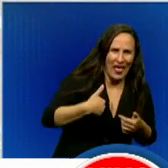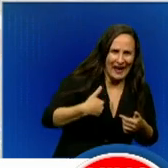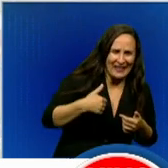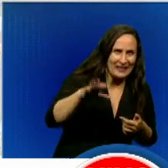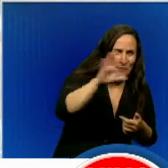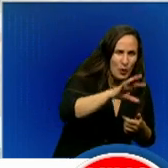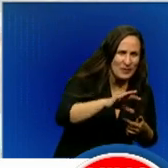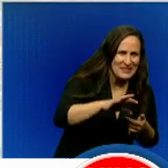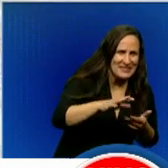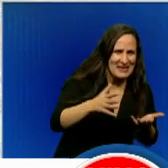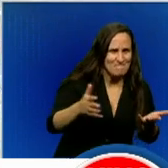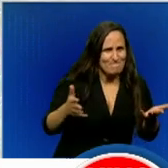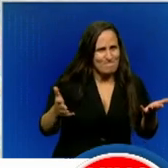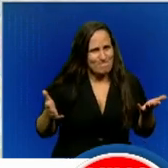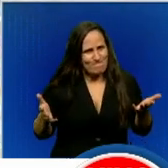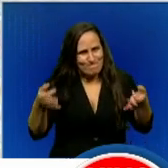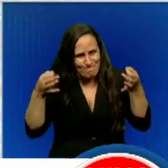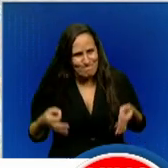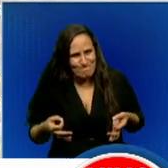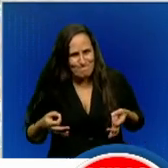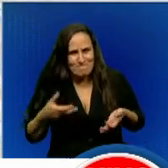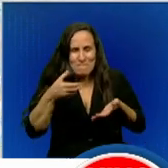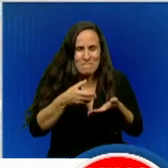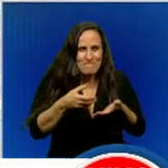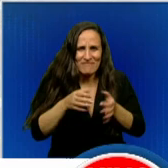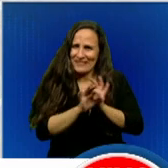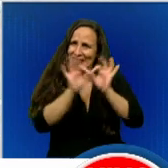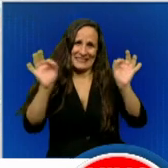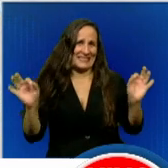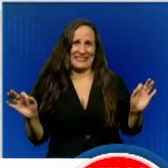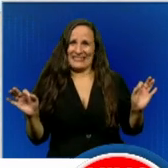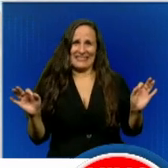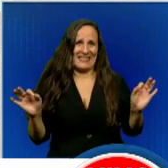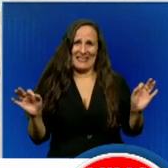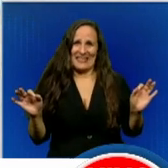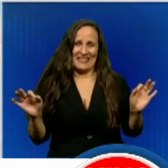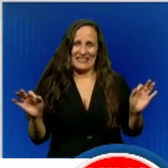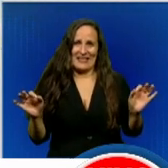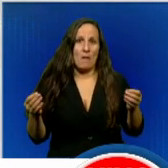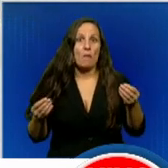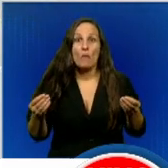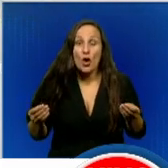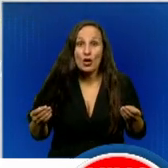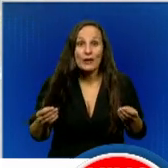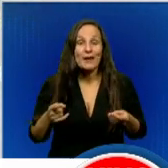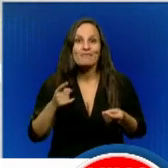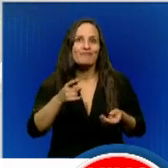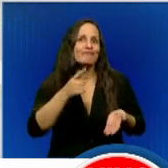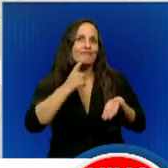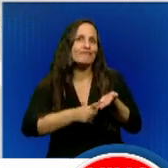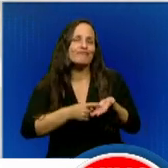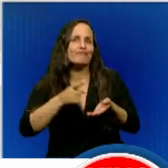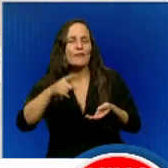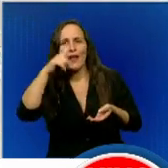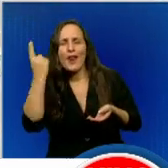provincia nadie por qué una medida como ésta que se firma por la nación y las